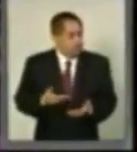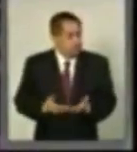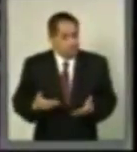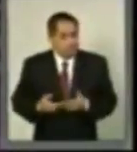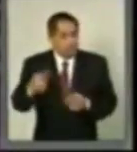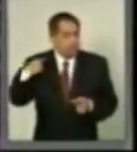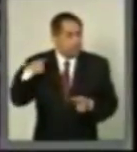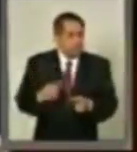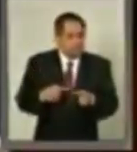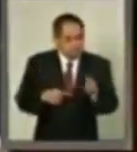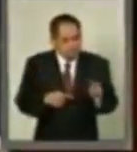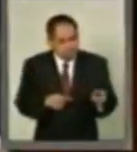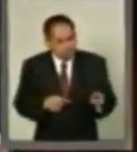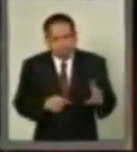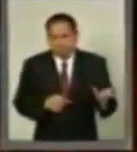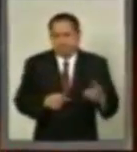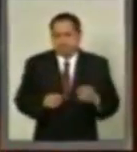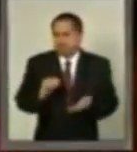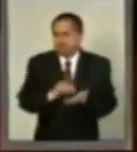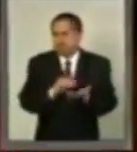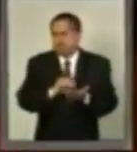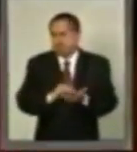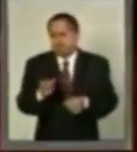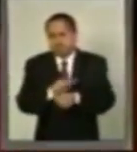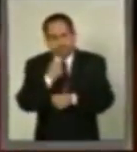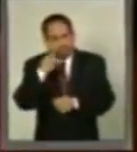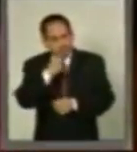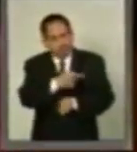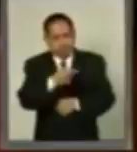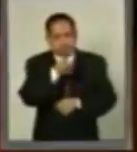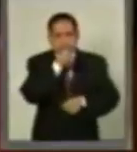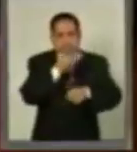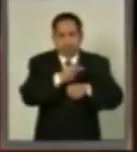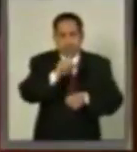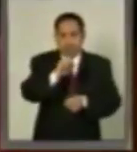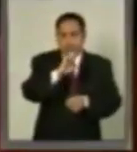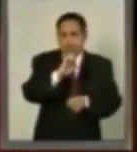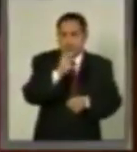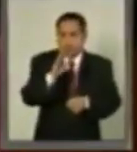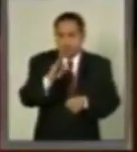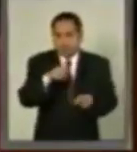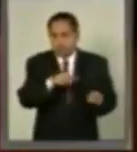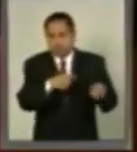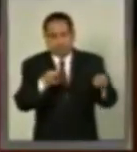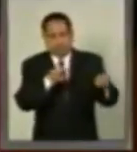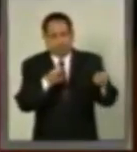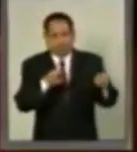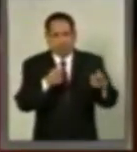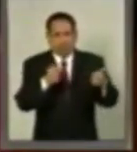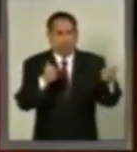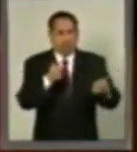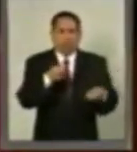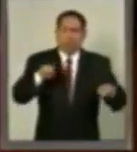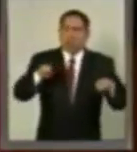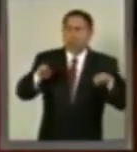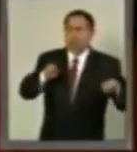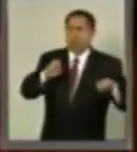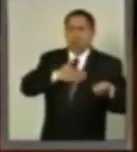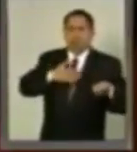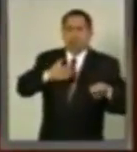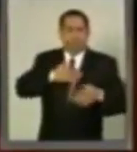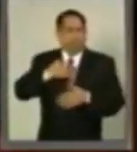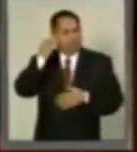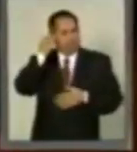tiempo, vemos que lo que ha prevalecido desde la Secretaría de Gobernación es el predominio de la